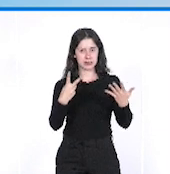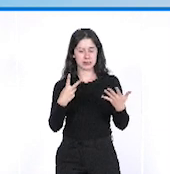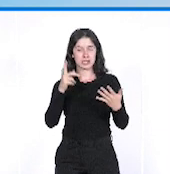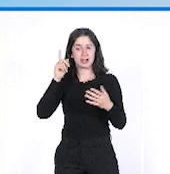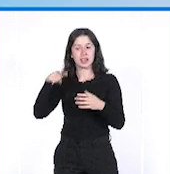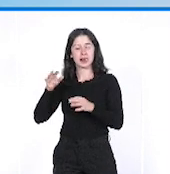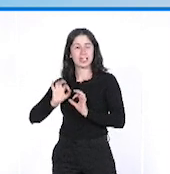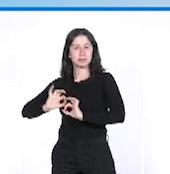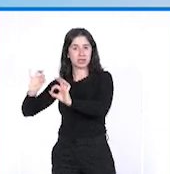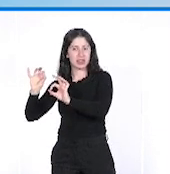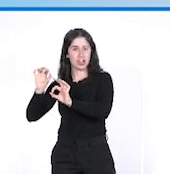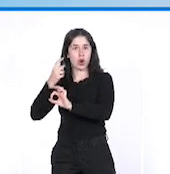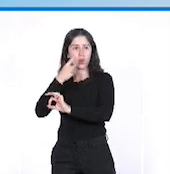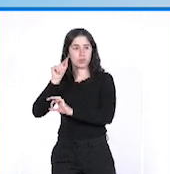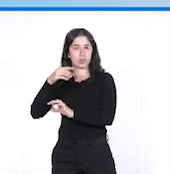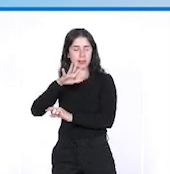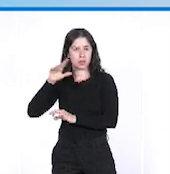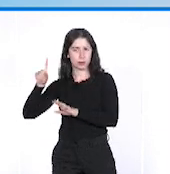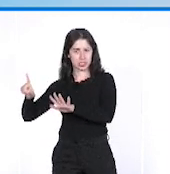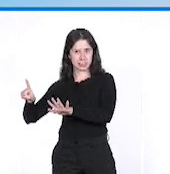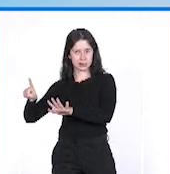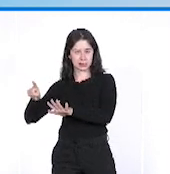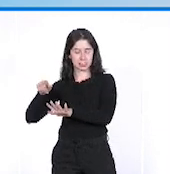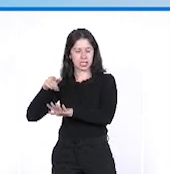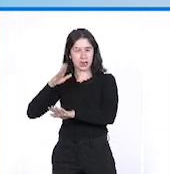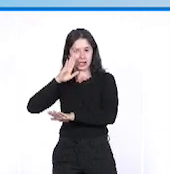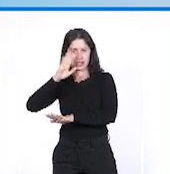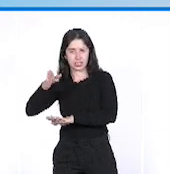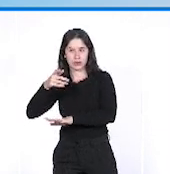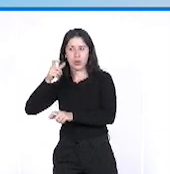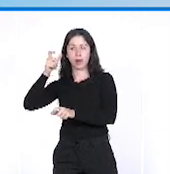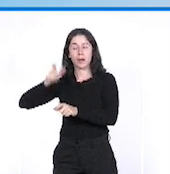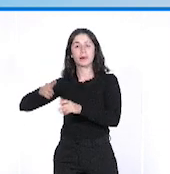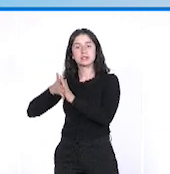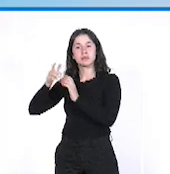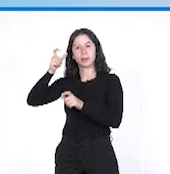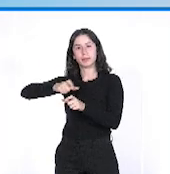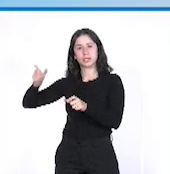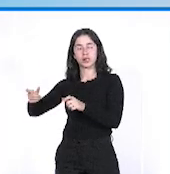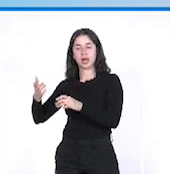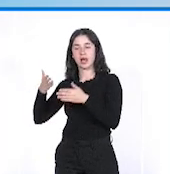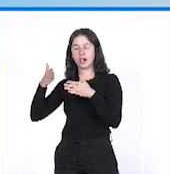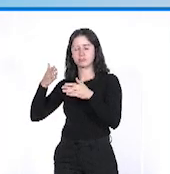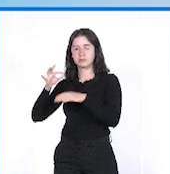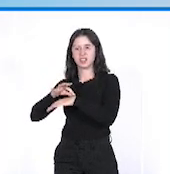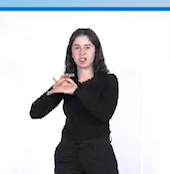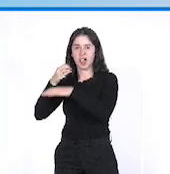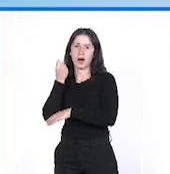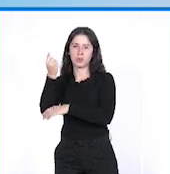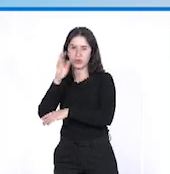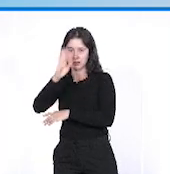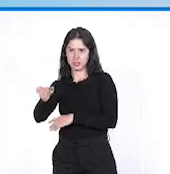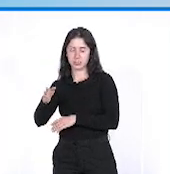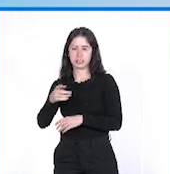156 que es de El directo es el toda la persona que atiende y apoya directamente después están